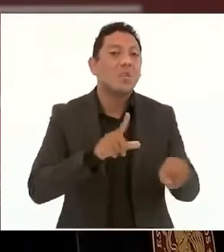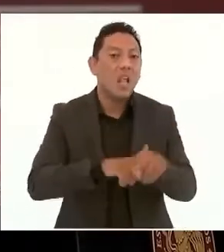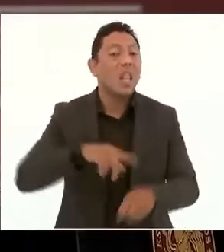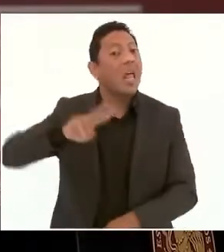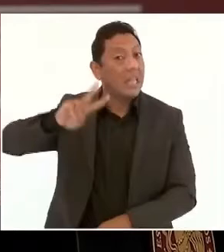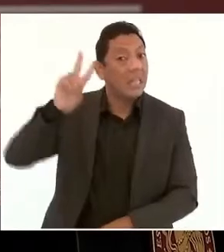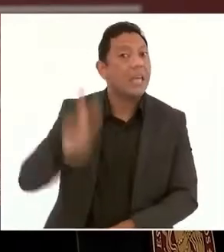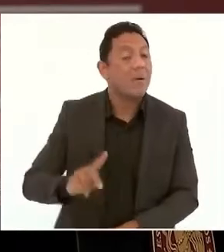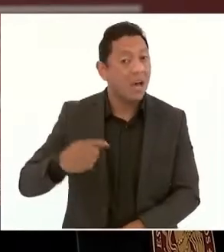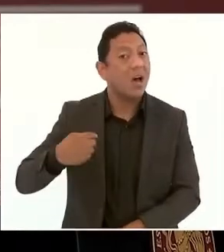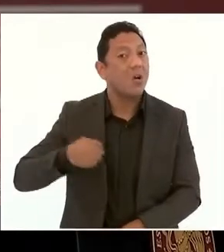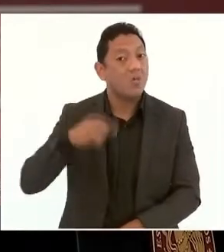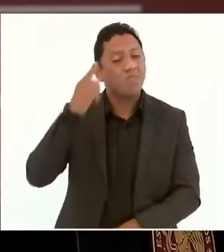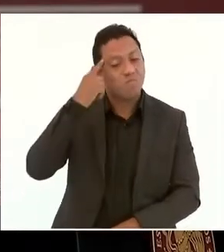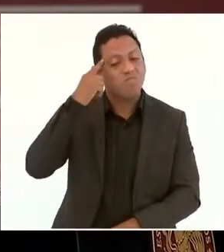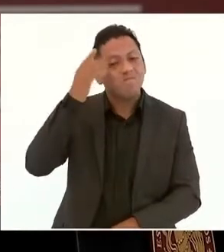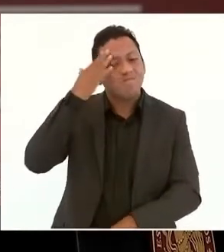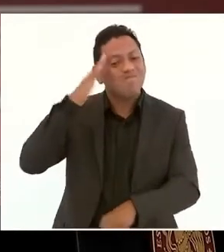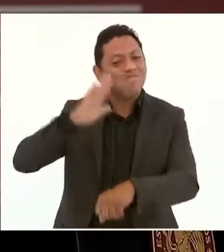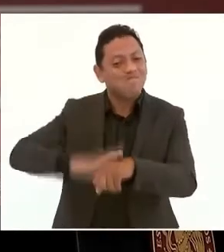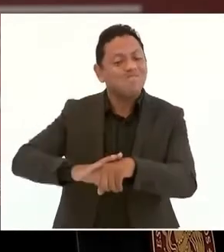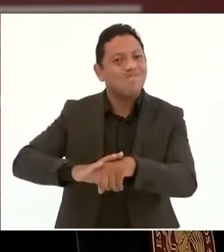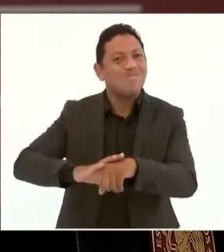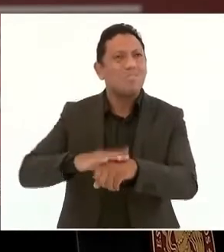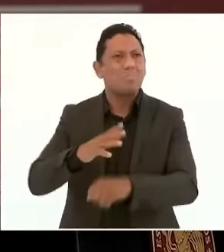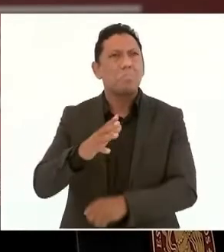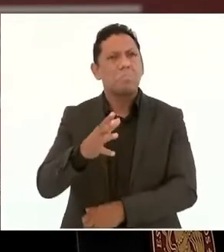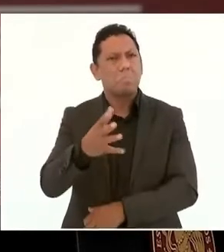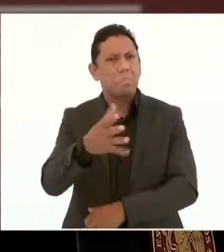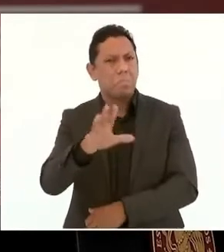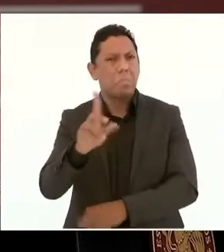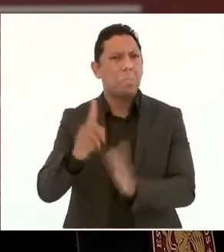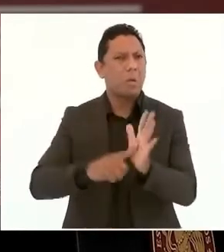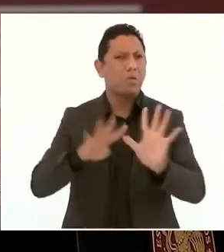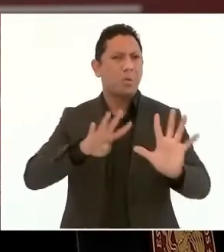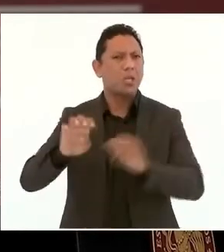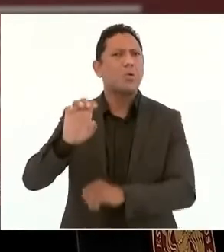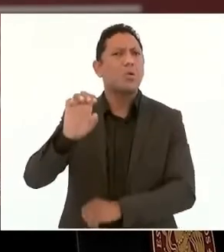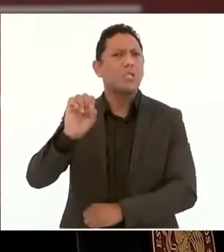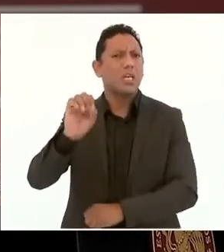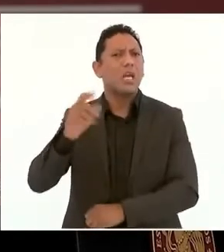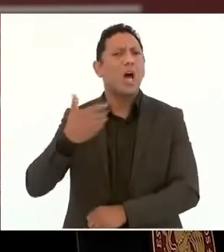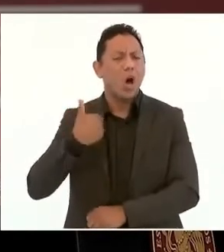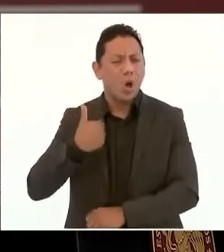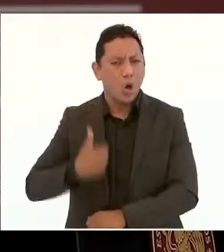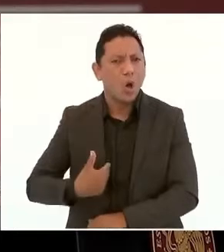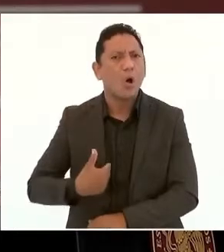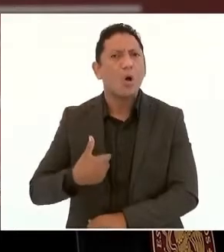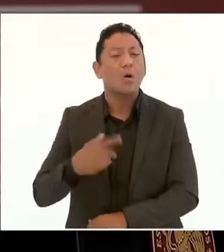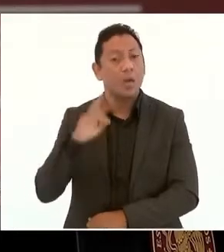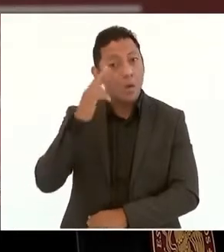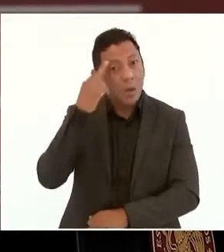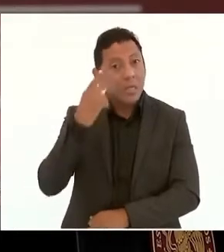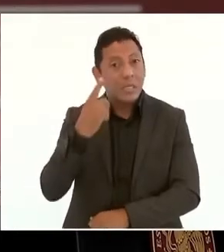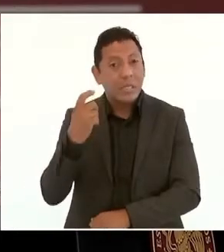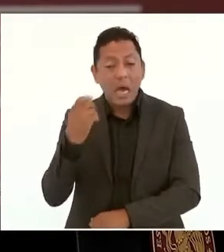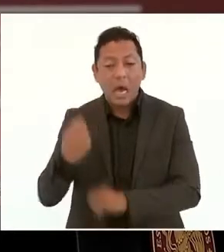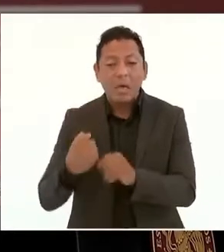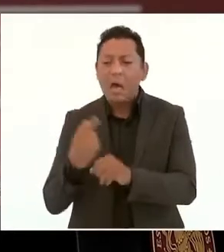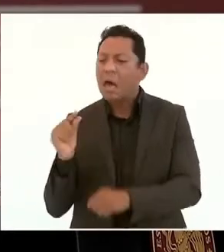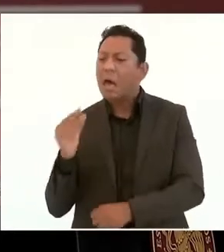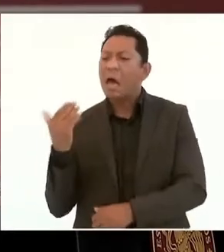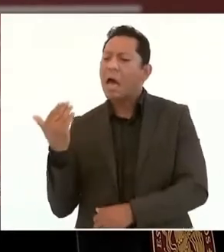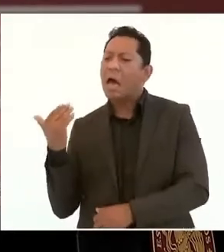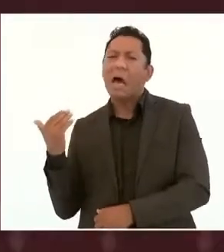que todavía en la década de los 60 del siglo pasado, hace